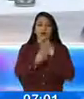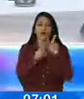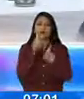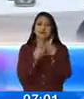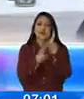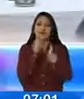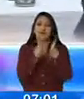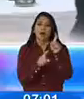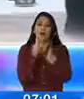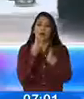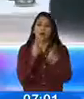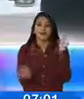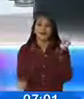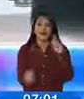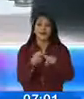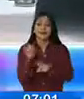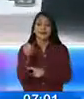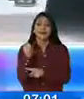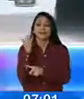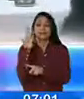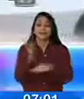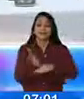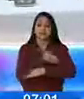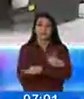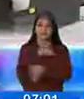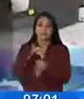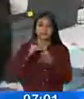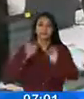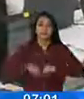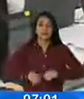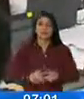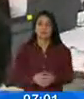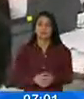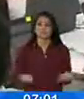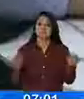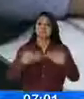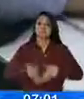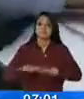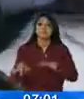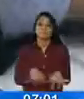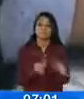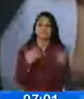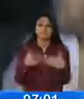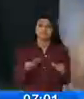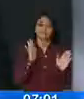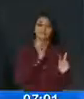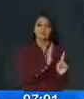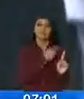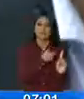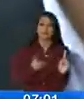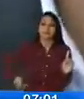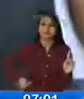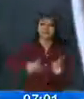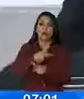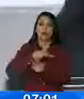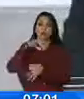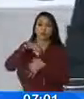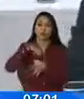pronósticos hasta 10 días antes del día de la elección. Para finalizar con esta jornada, Juan Pablo Pozo, presidente del